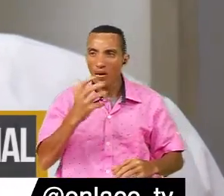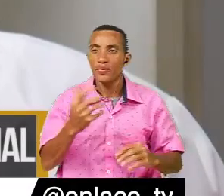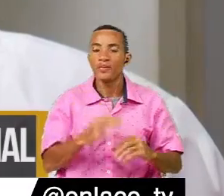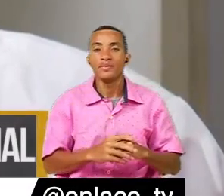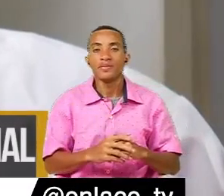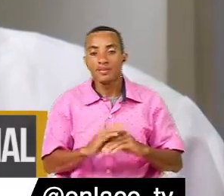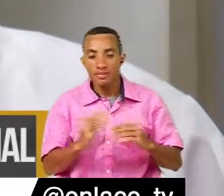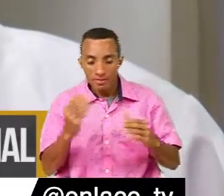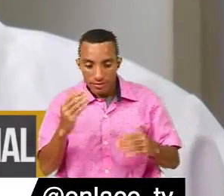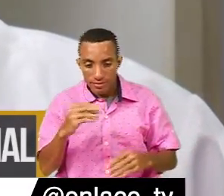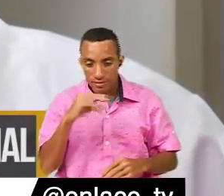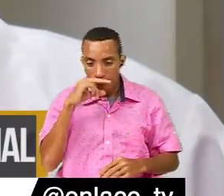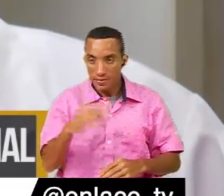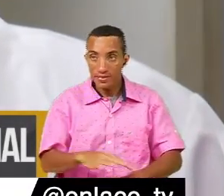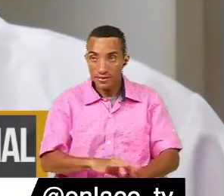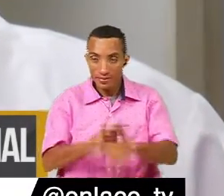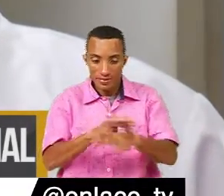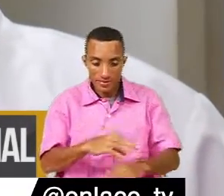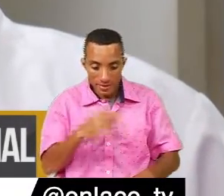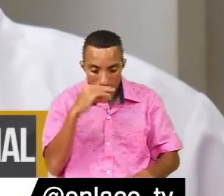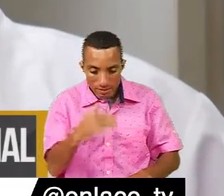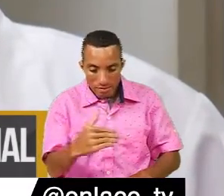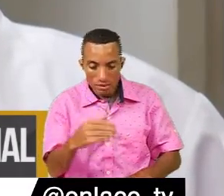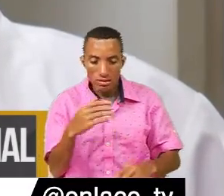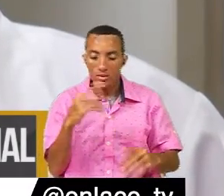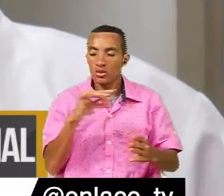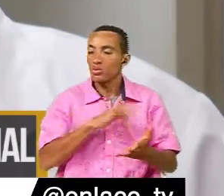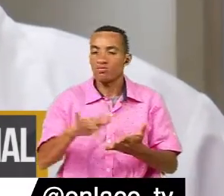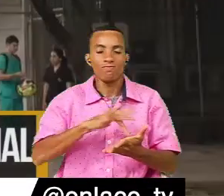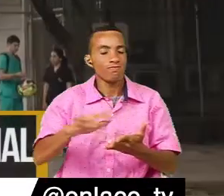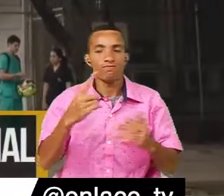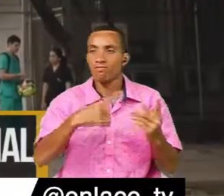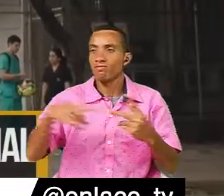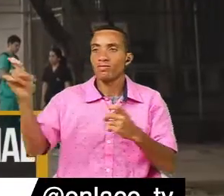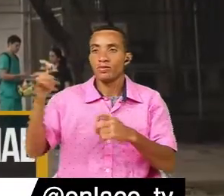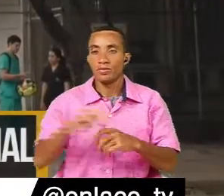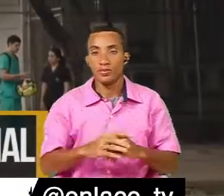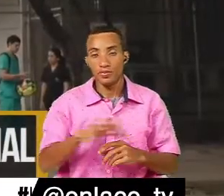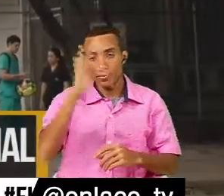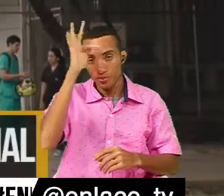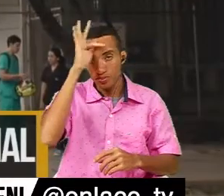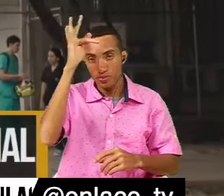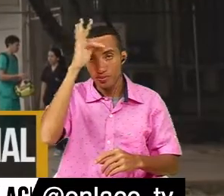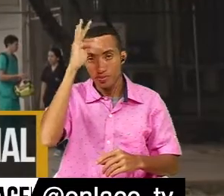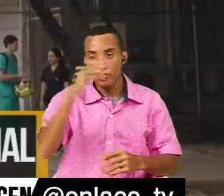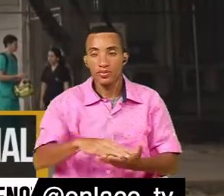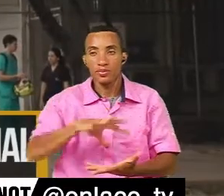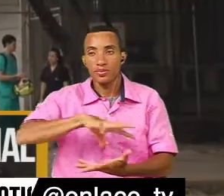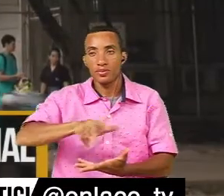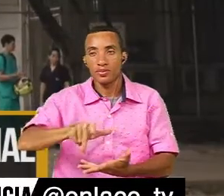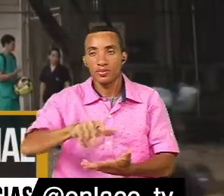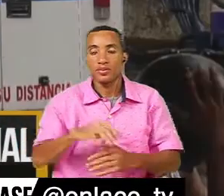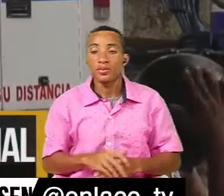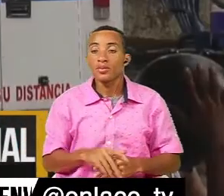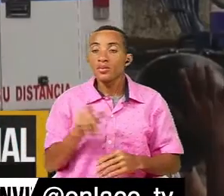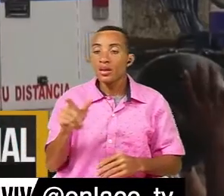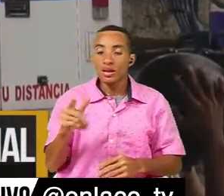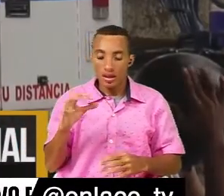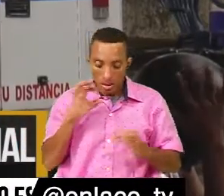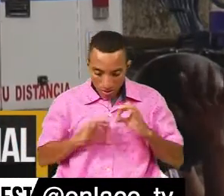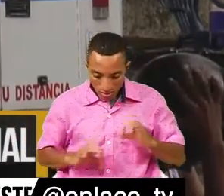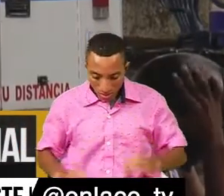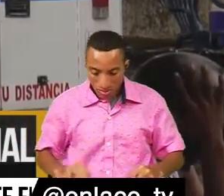por pediatría y remitida como urgencia de inmediato al Hospital Universitario de Santander. Una vez atendida, la menor, que tiene quemaduras en un 50% de su